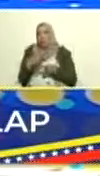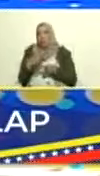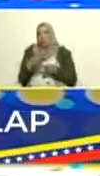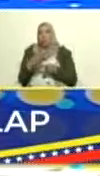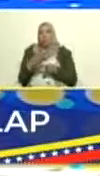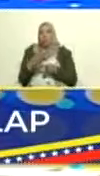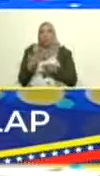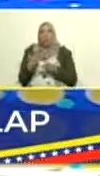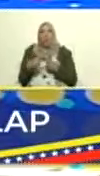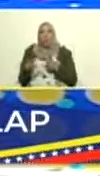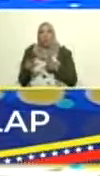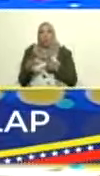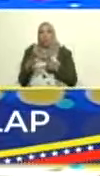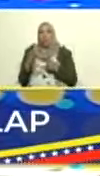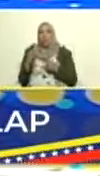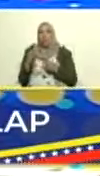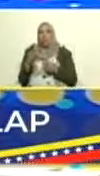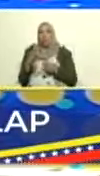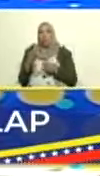ocumo, mango,